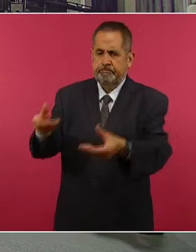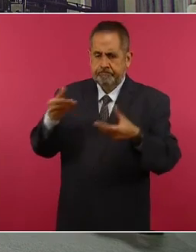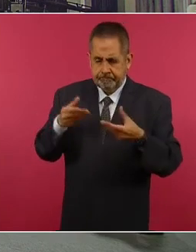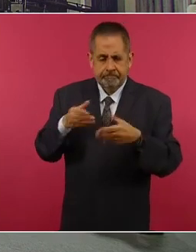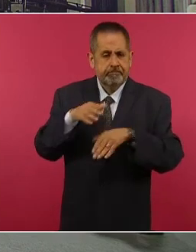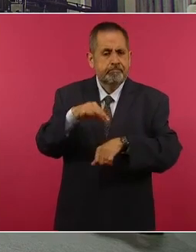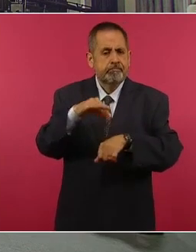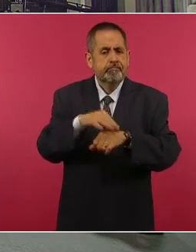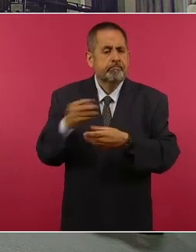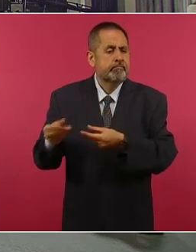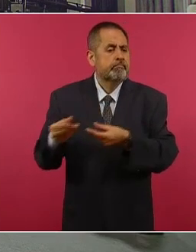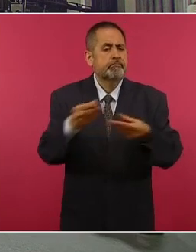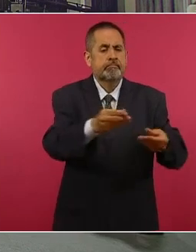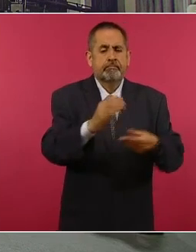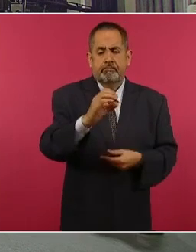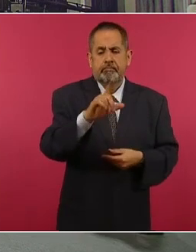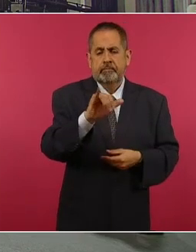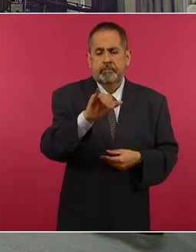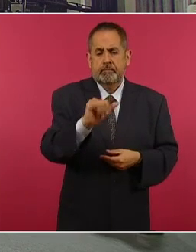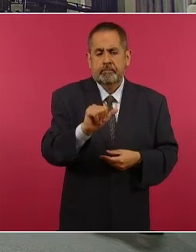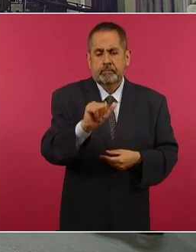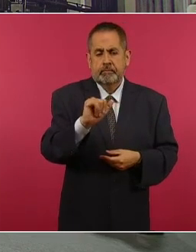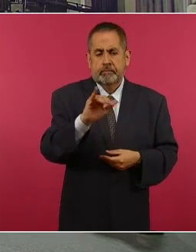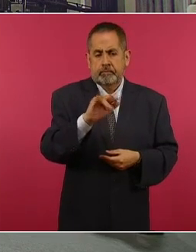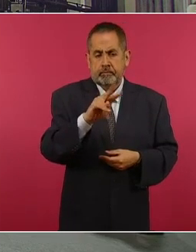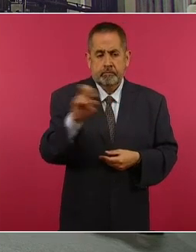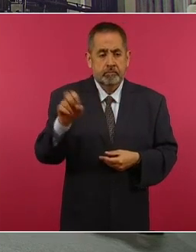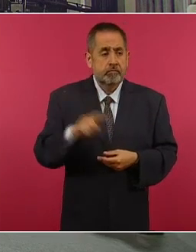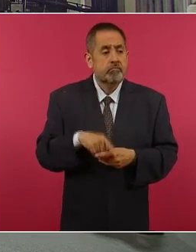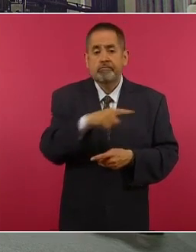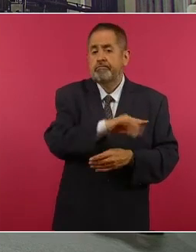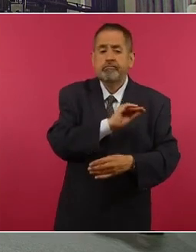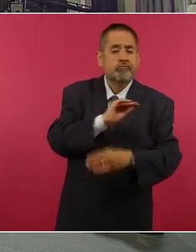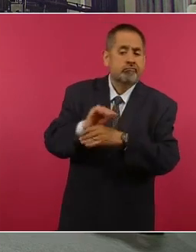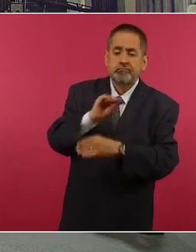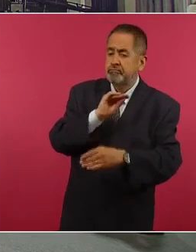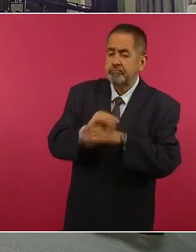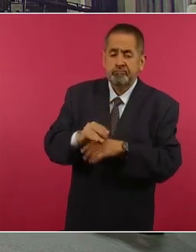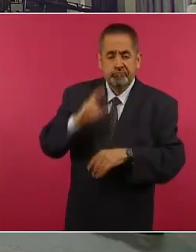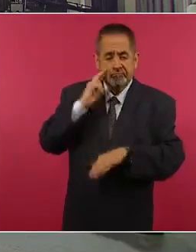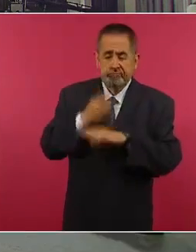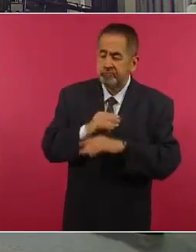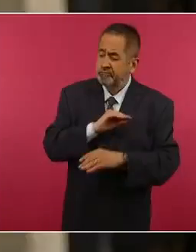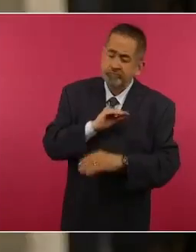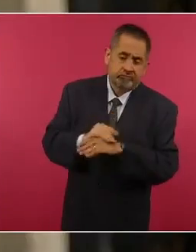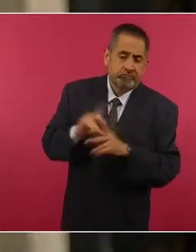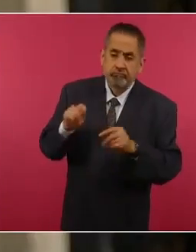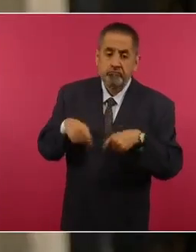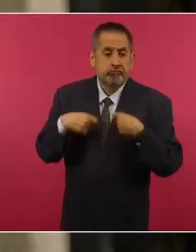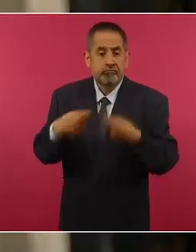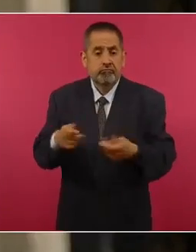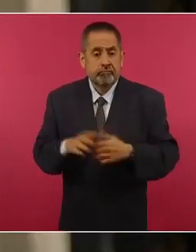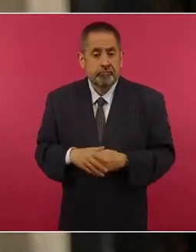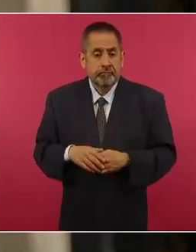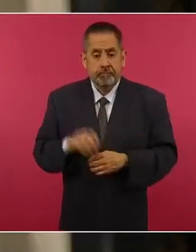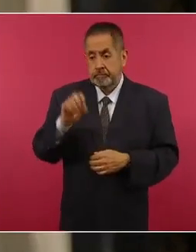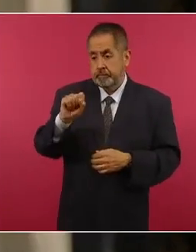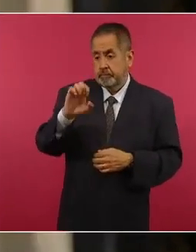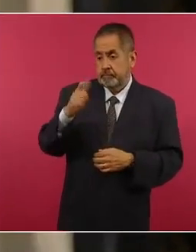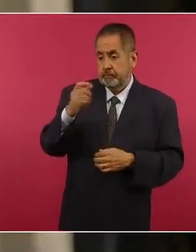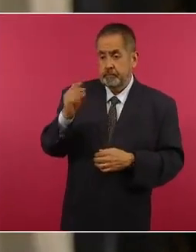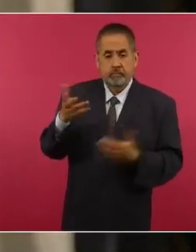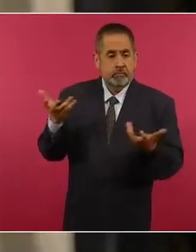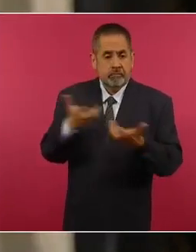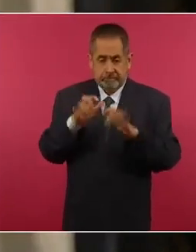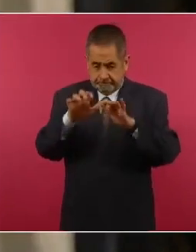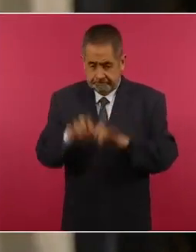médico a Claudia Ivón Sánchez Mayorga fue ignorada por el jurídico del nuevo titular del órgano desconcentrado. La Secretaría de Gobernación no ha